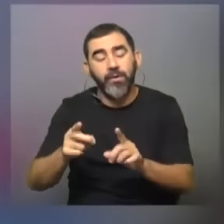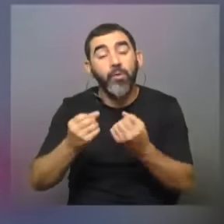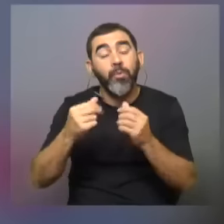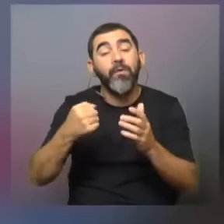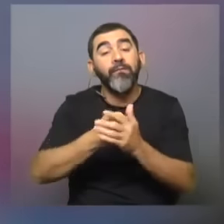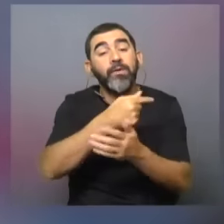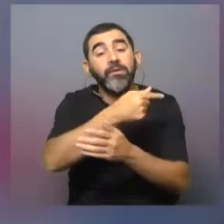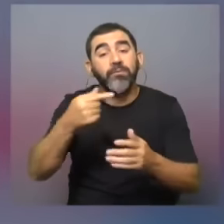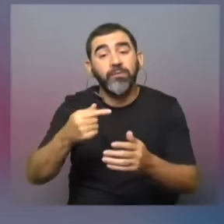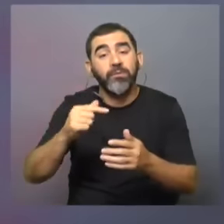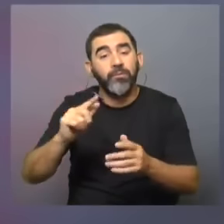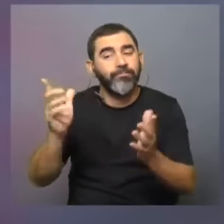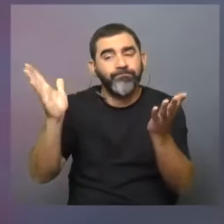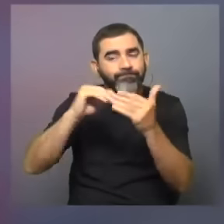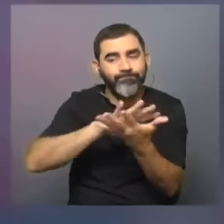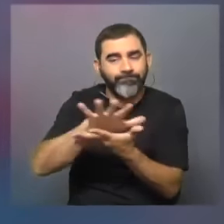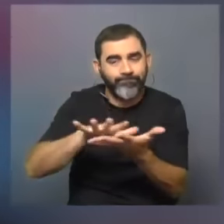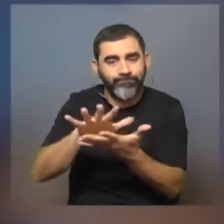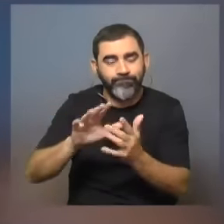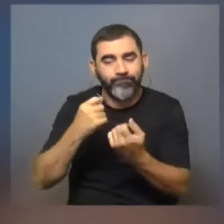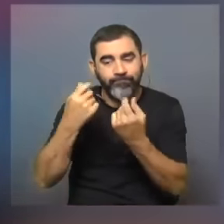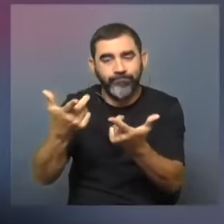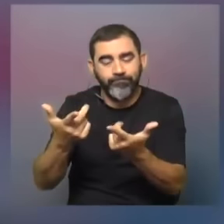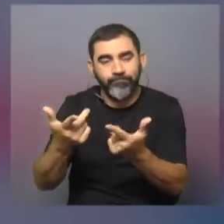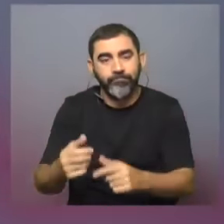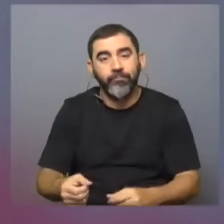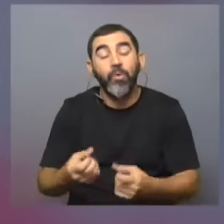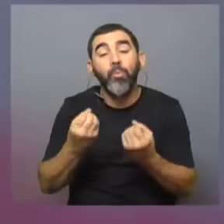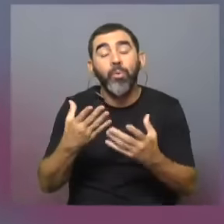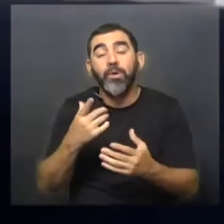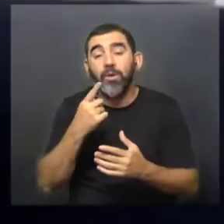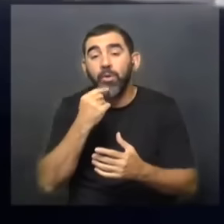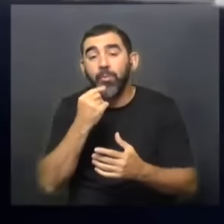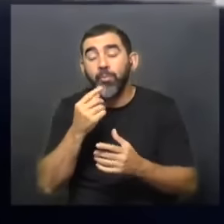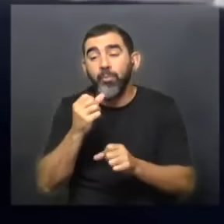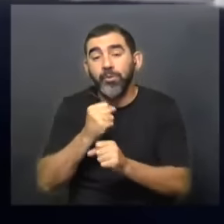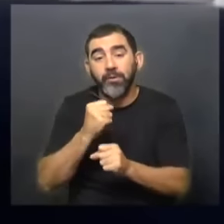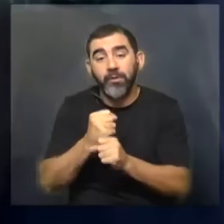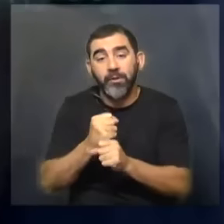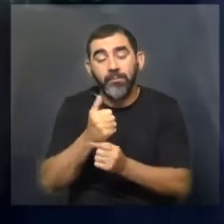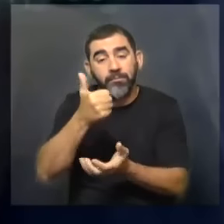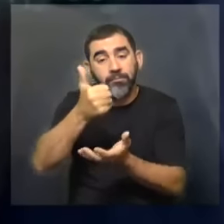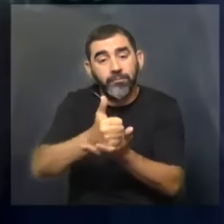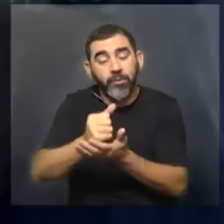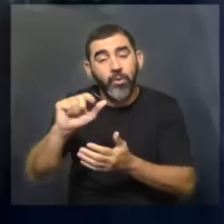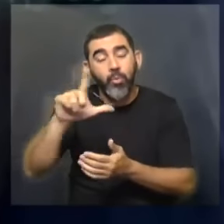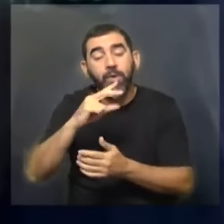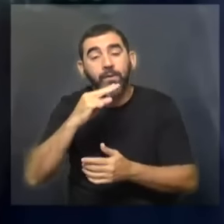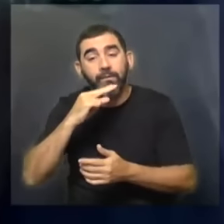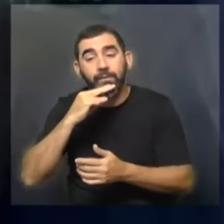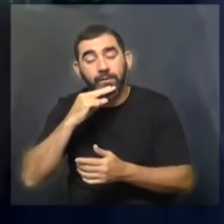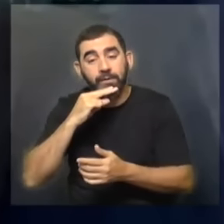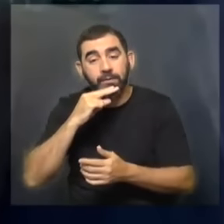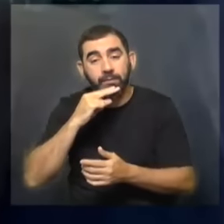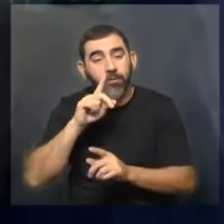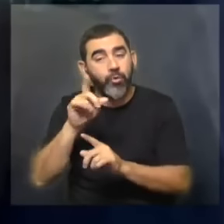fines de semana no estaban dadas las condiciones para este tipo de tedas dado que el comando de la unidad trabajaba de forma presencial de lunes a viernes y subrayó que